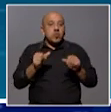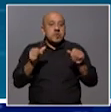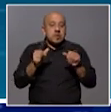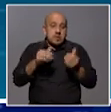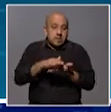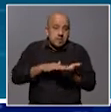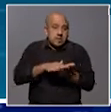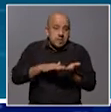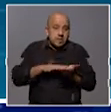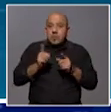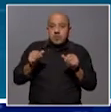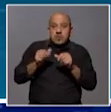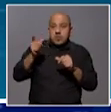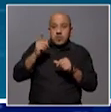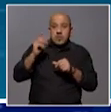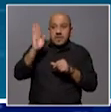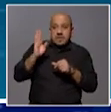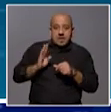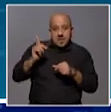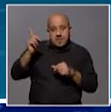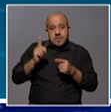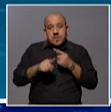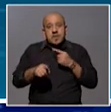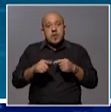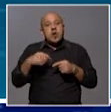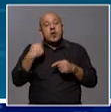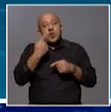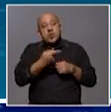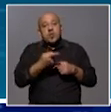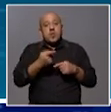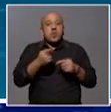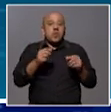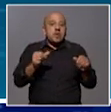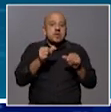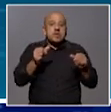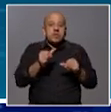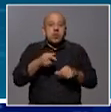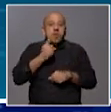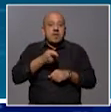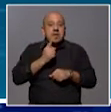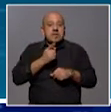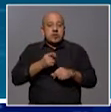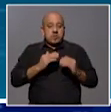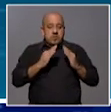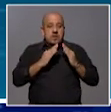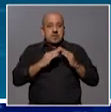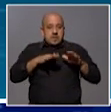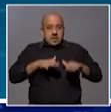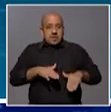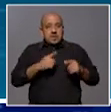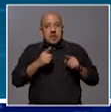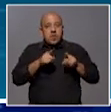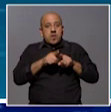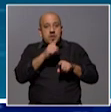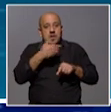como hizo pero la segunda era el otro extremo ir a una cuarentena total como hizo alberto fernández y cómo